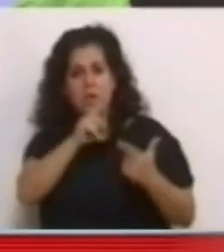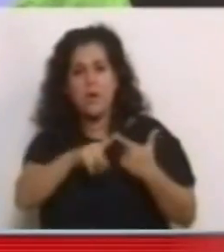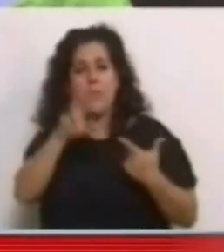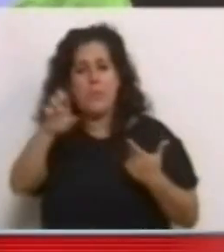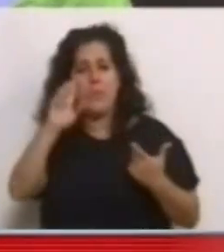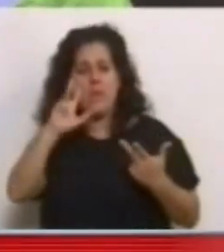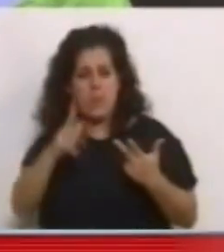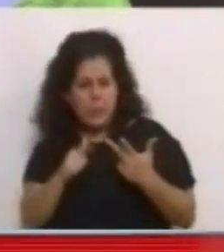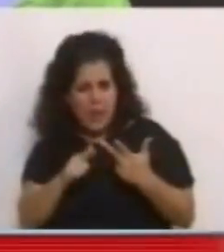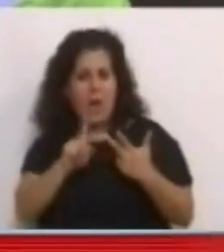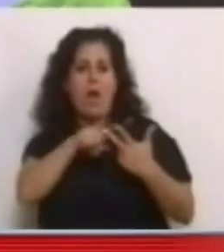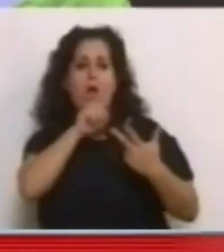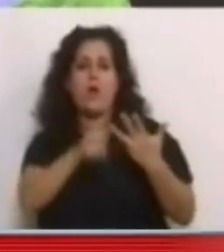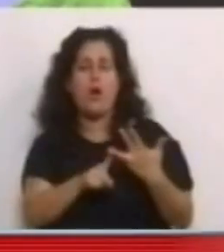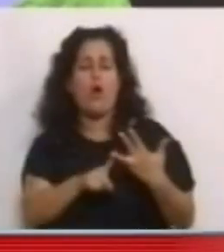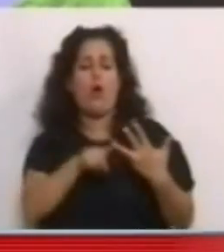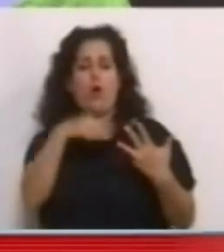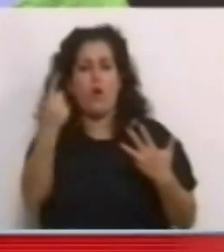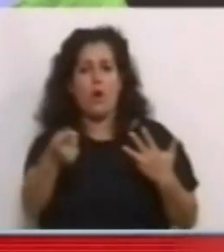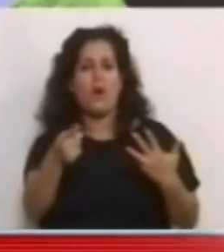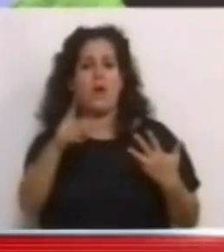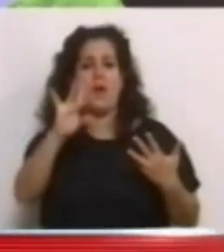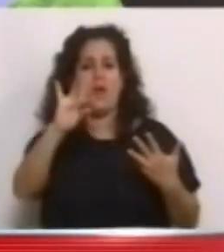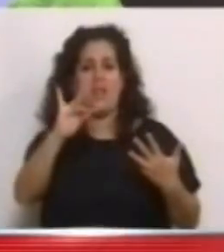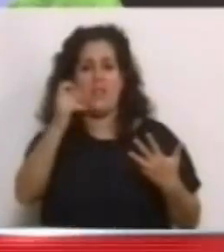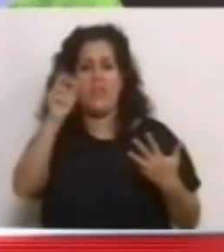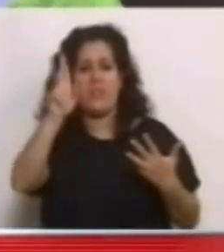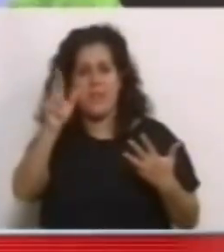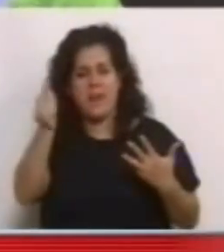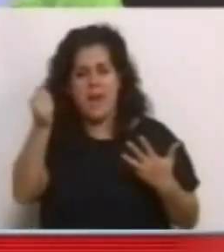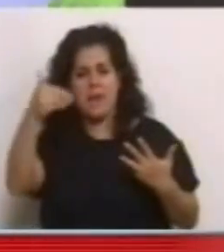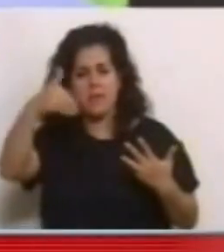Piva y Enrique Alfredo Dradma.